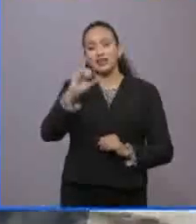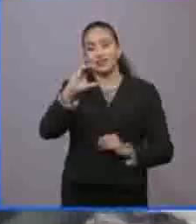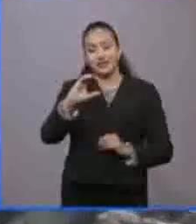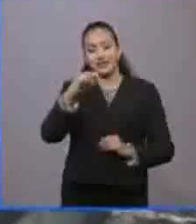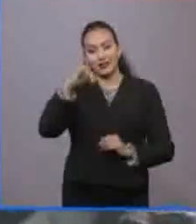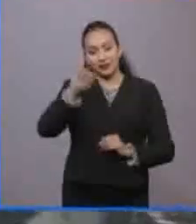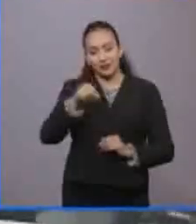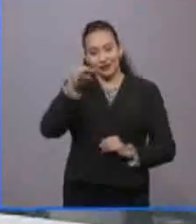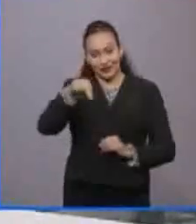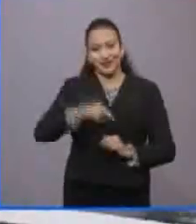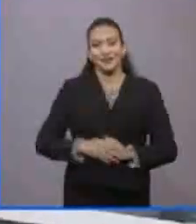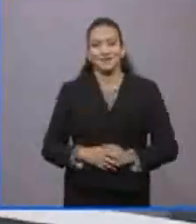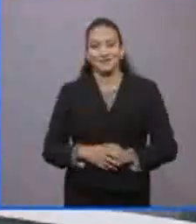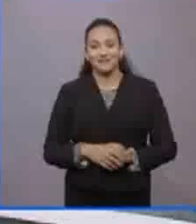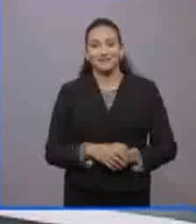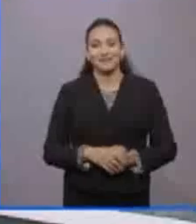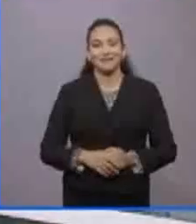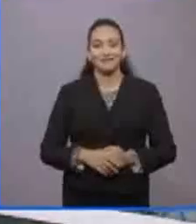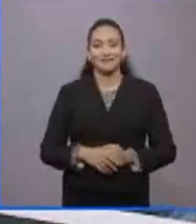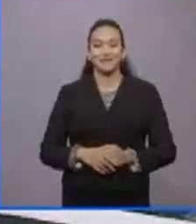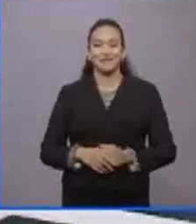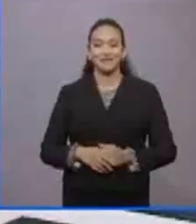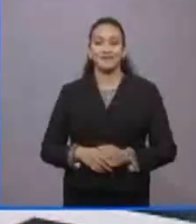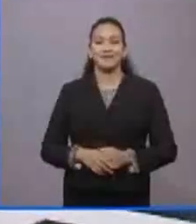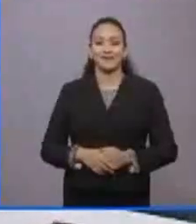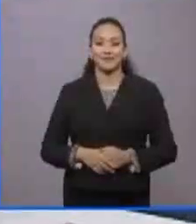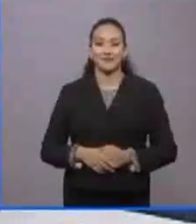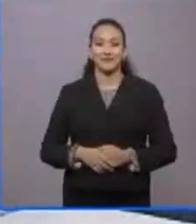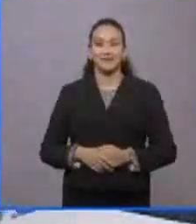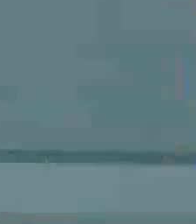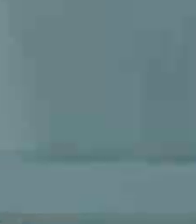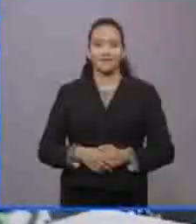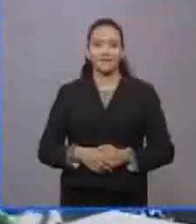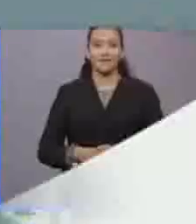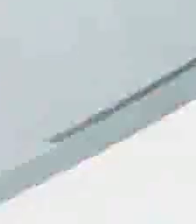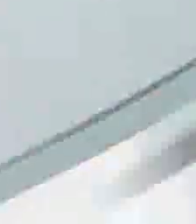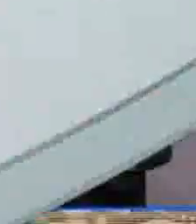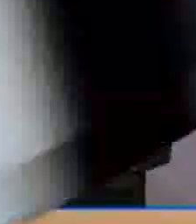Para el canal del Poder Judicial de la Federación, Jesús Daza.